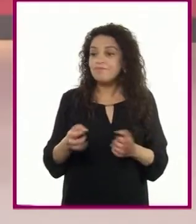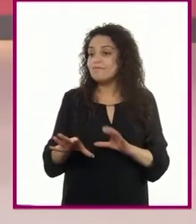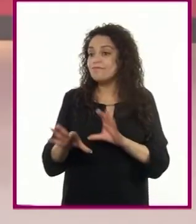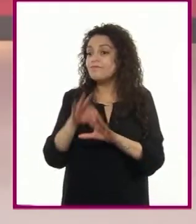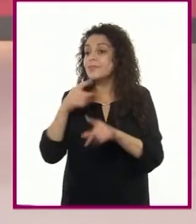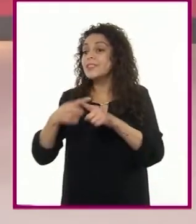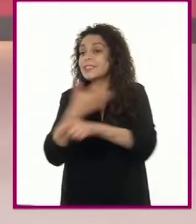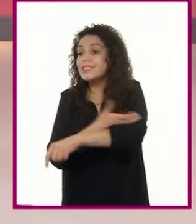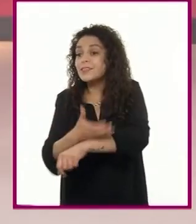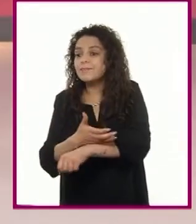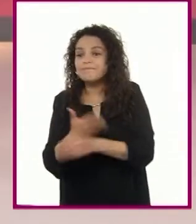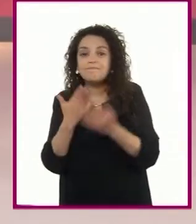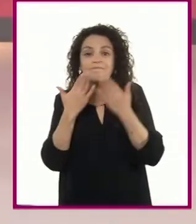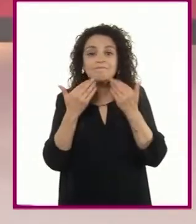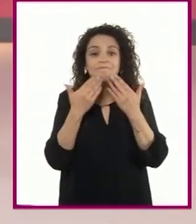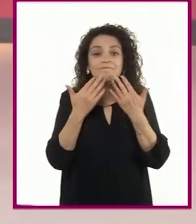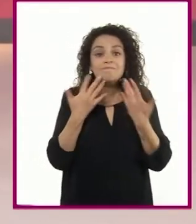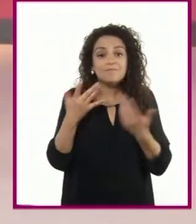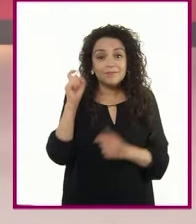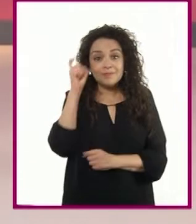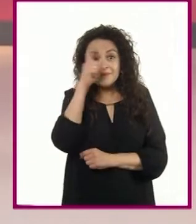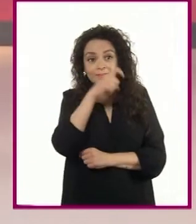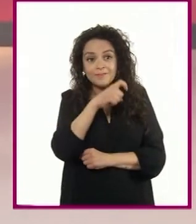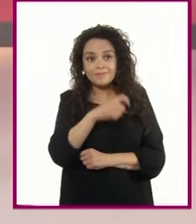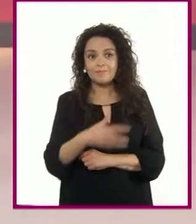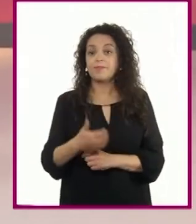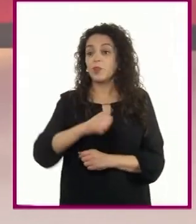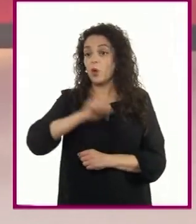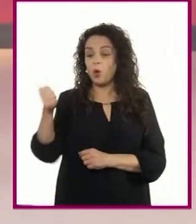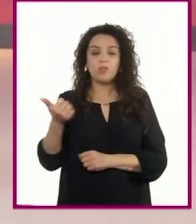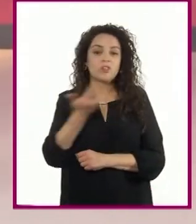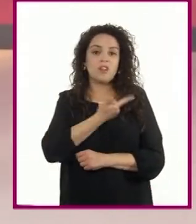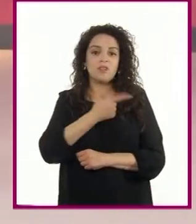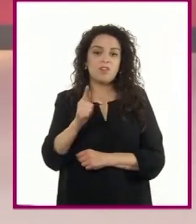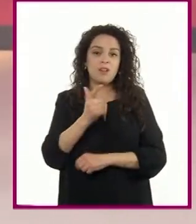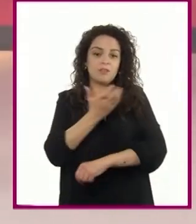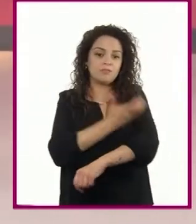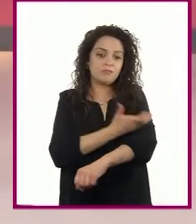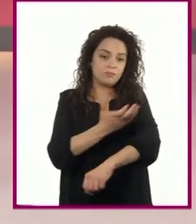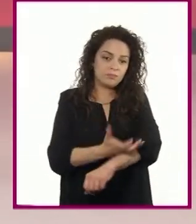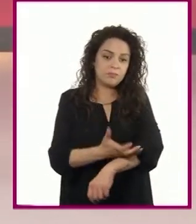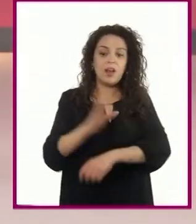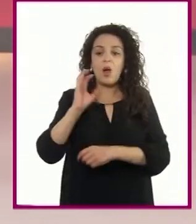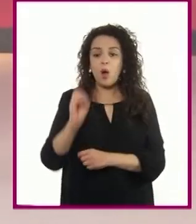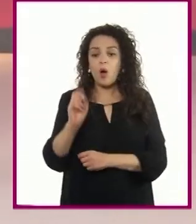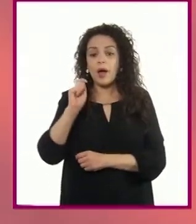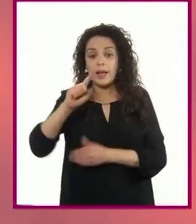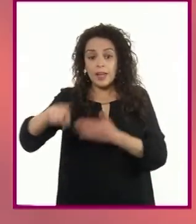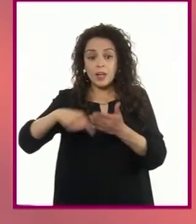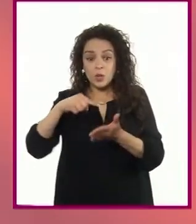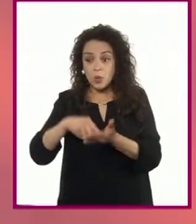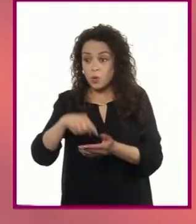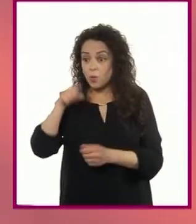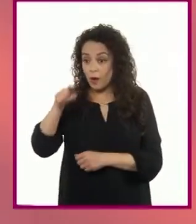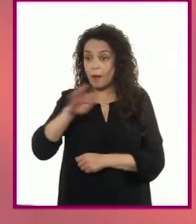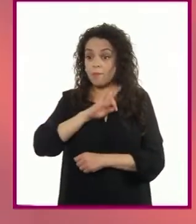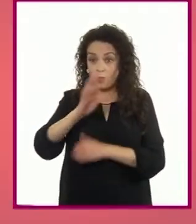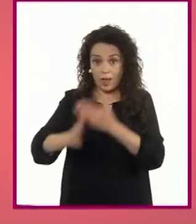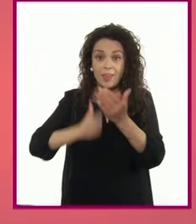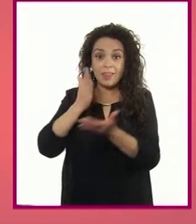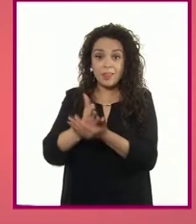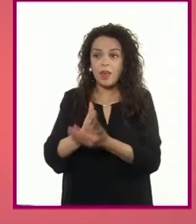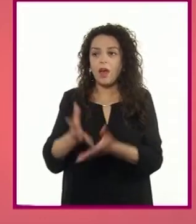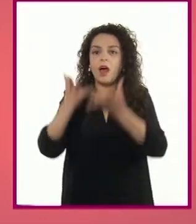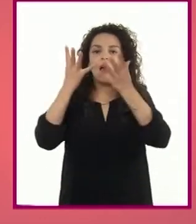otro lado, hay a quienes no les gusta estar acompañadas y en los lugares que pueden frecuentar siempre hay gente.